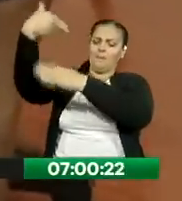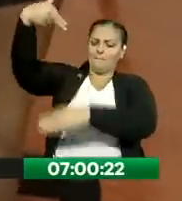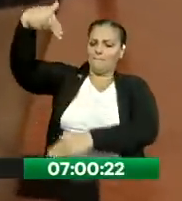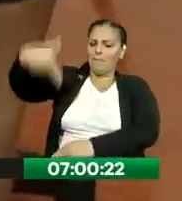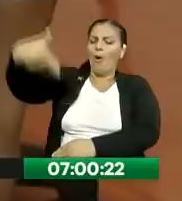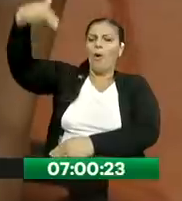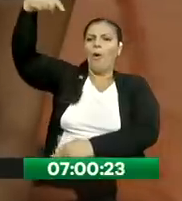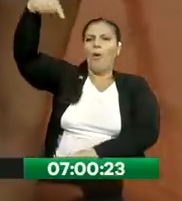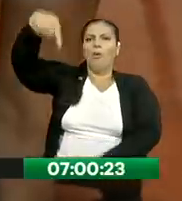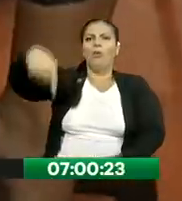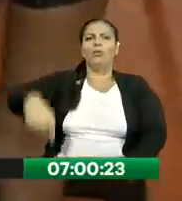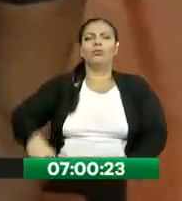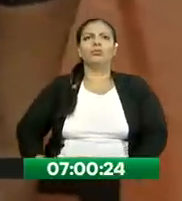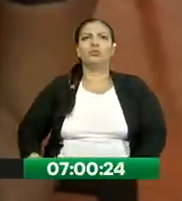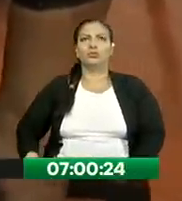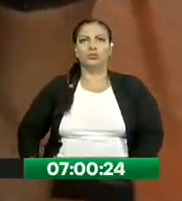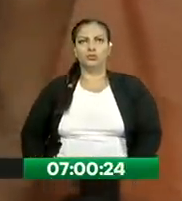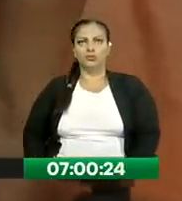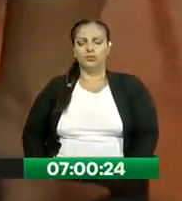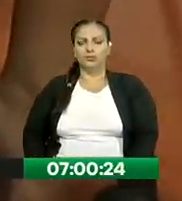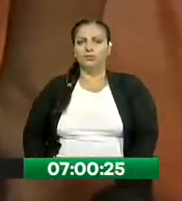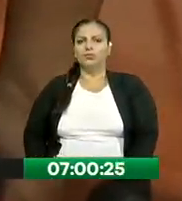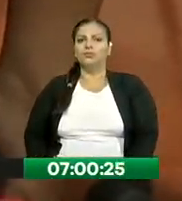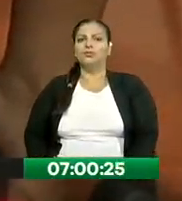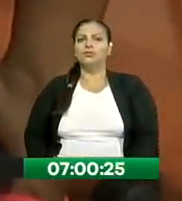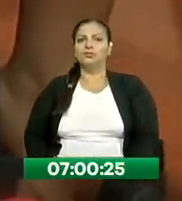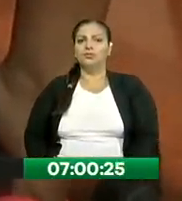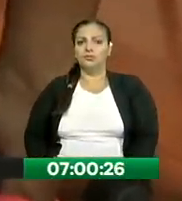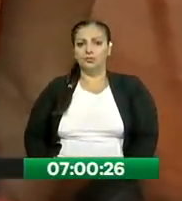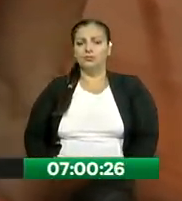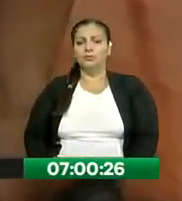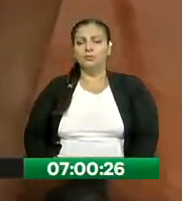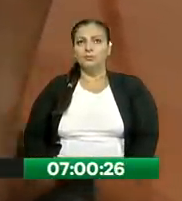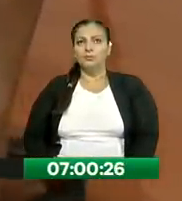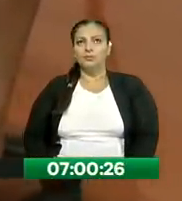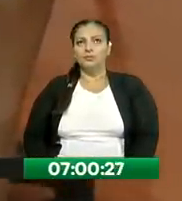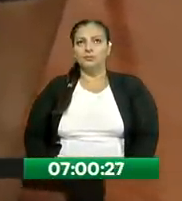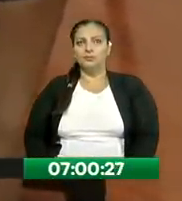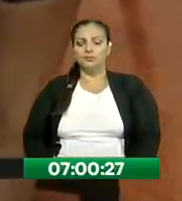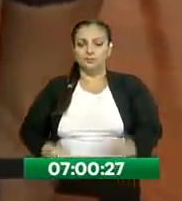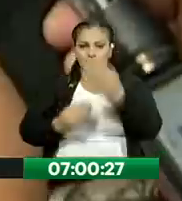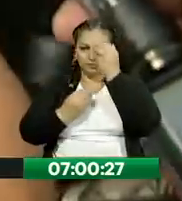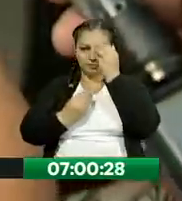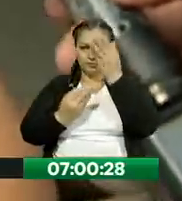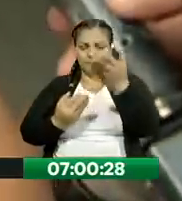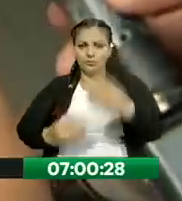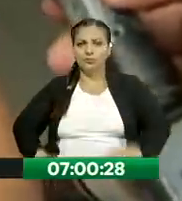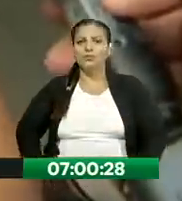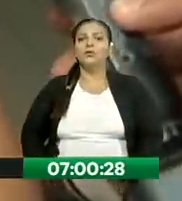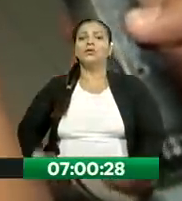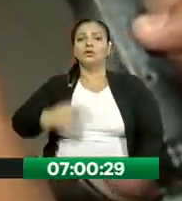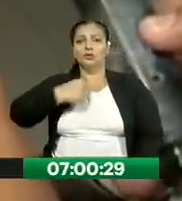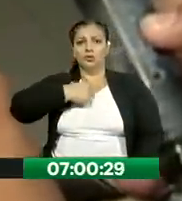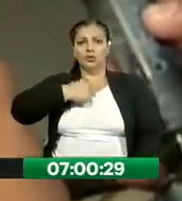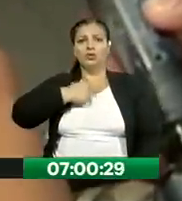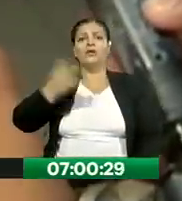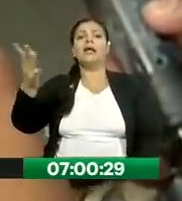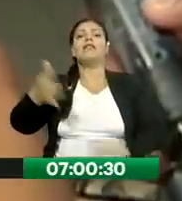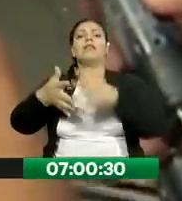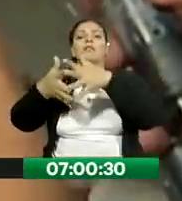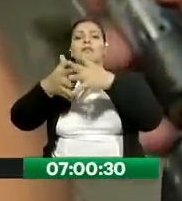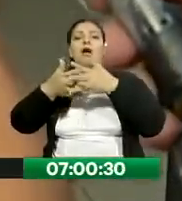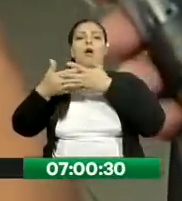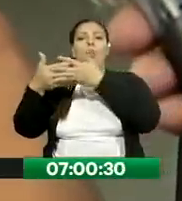bajaba del carro, ahí me asaltaron y me fueron un balazo. ¿Usted llegaba de Estados Unidos? Ya, ¿y qué? ¿Traía